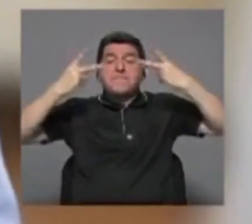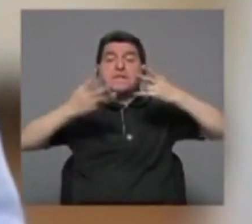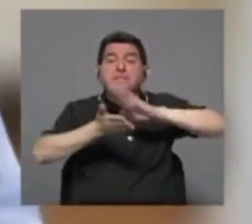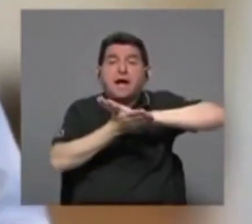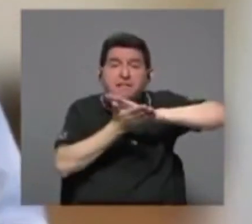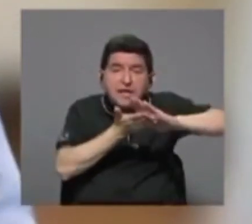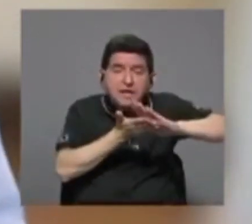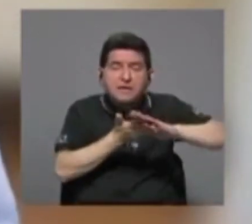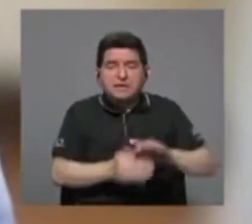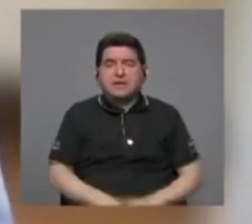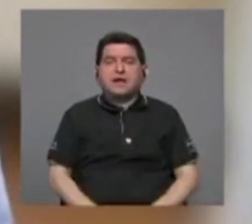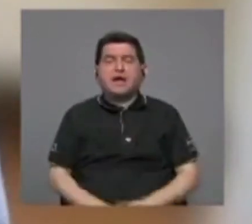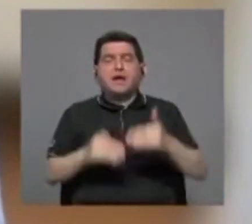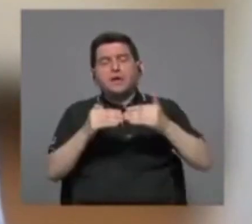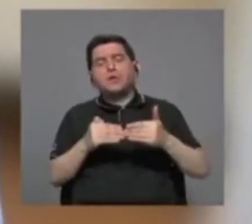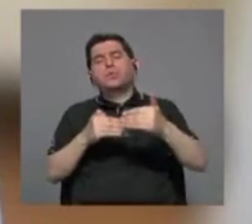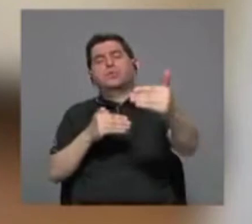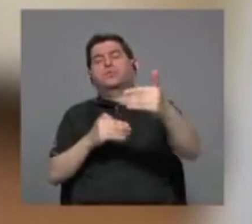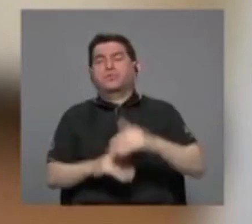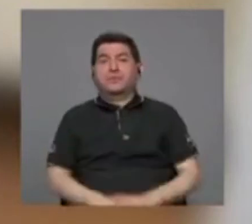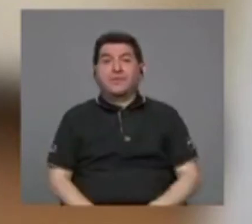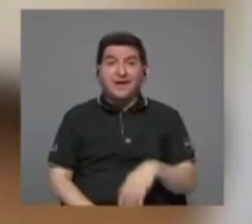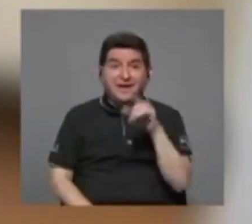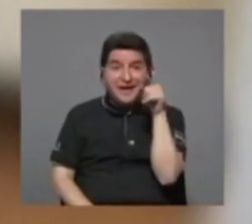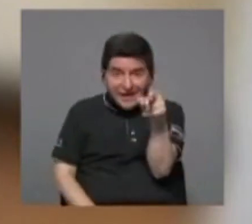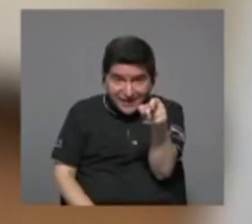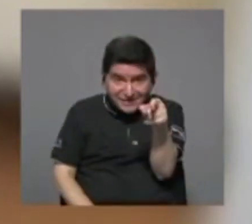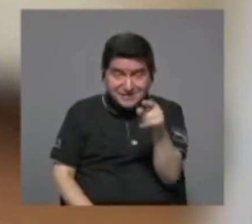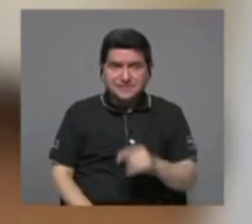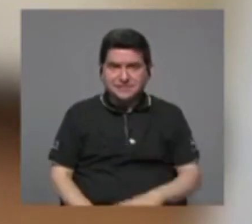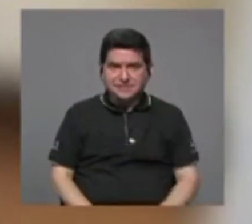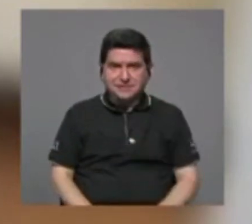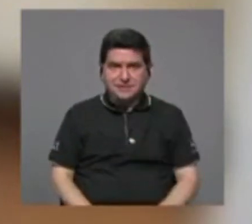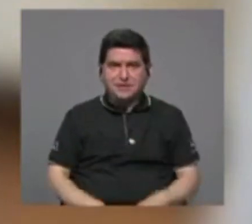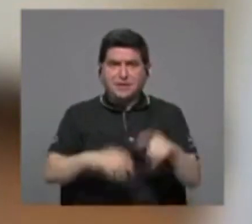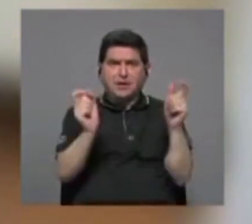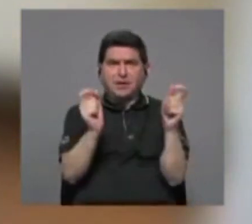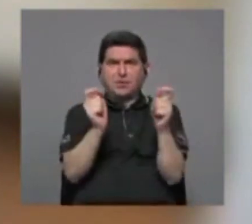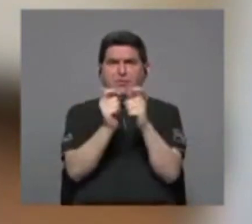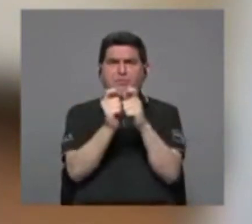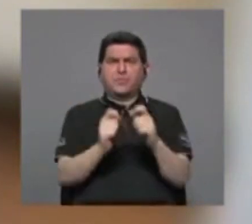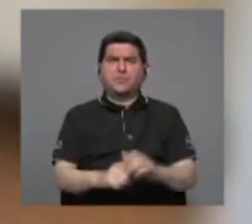digna, decente, larga, y ese es el punto